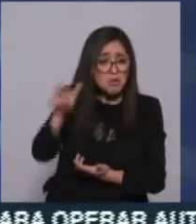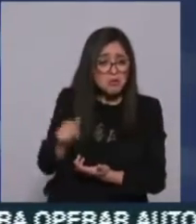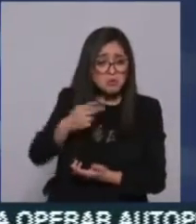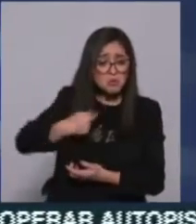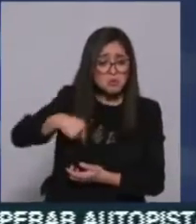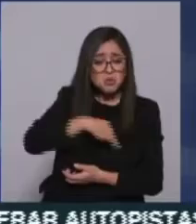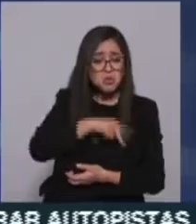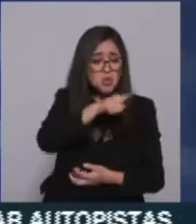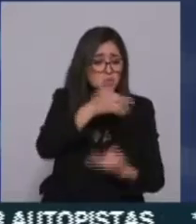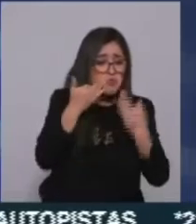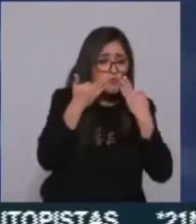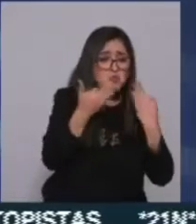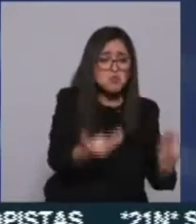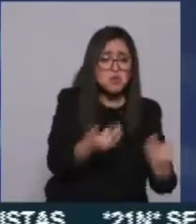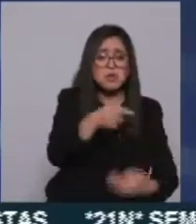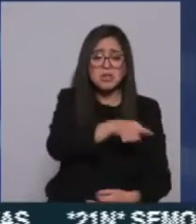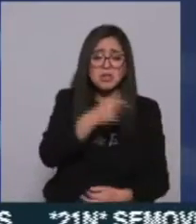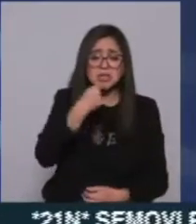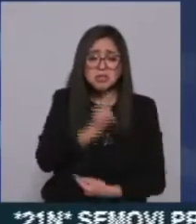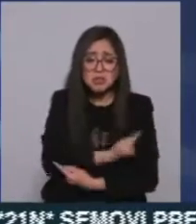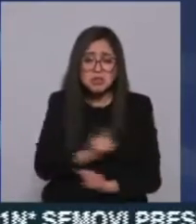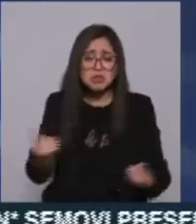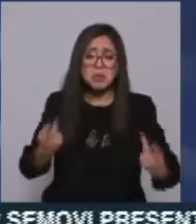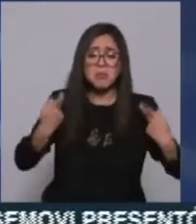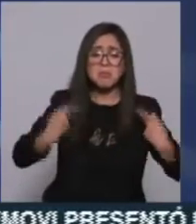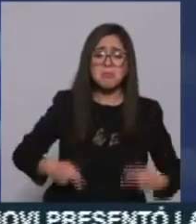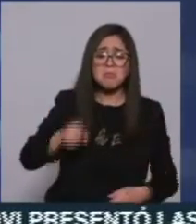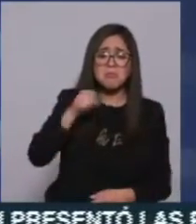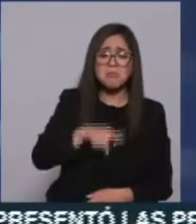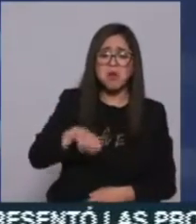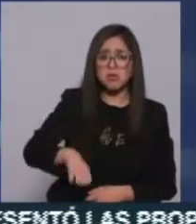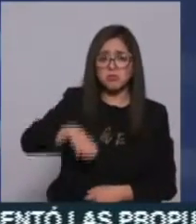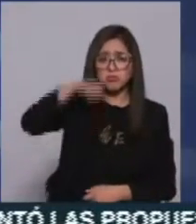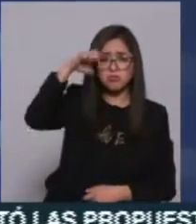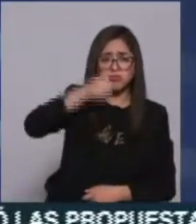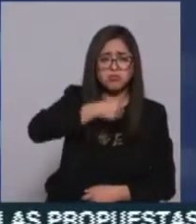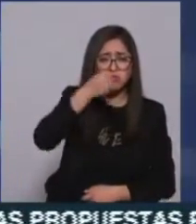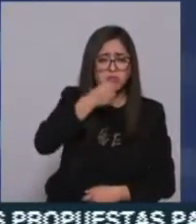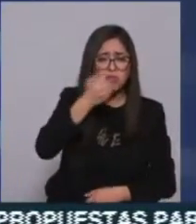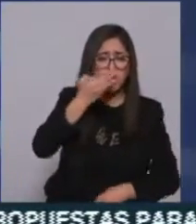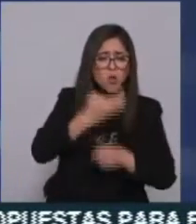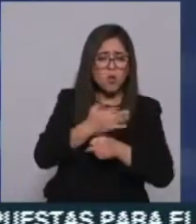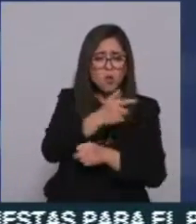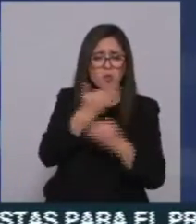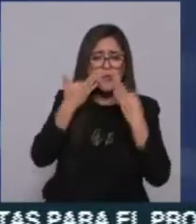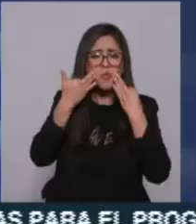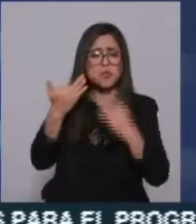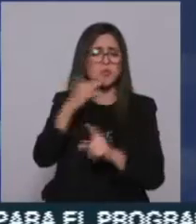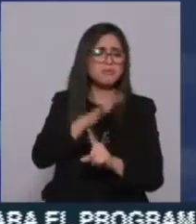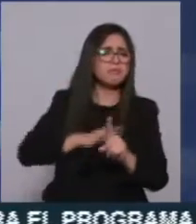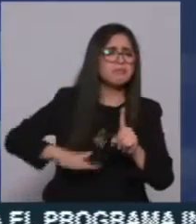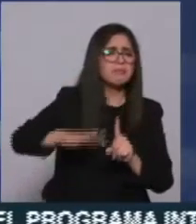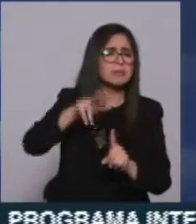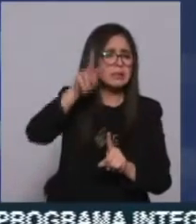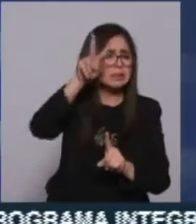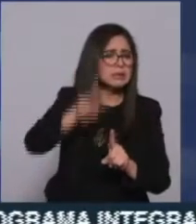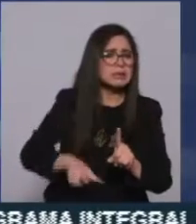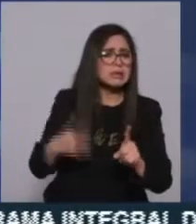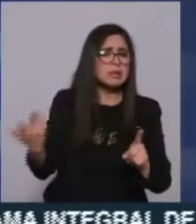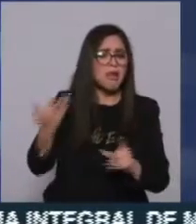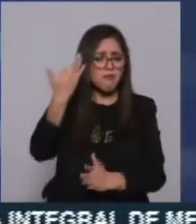niños y de las personas mayores, encontramos una sociedad enormemente degradada. Al final de